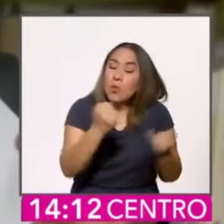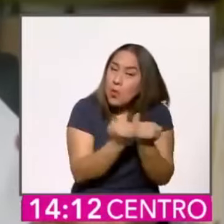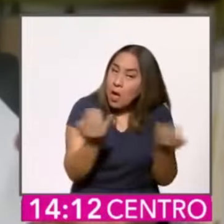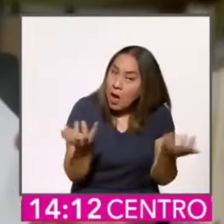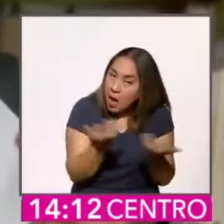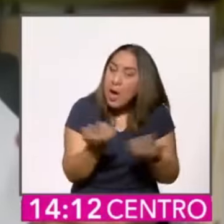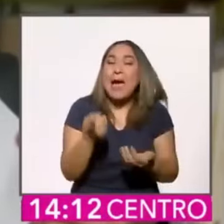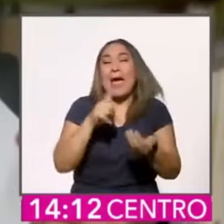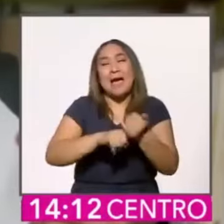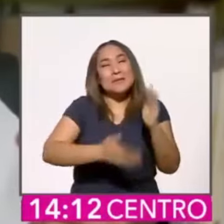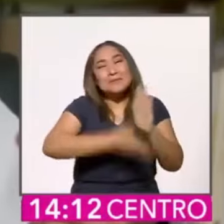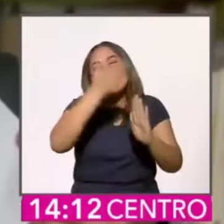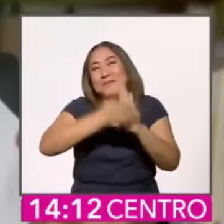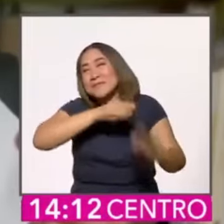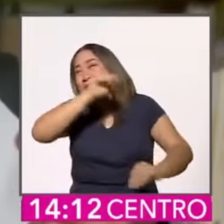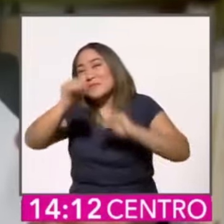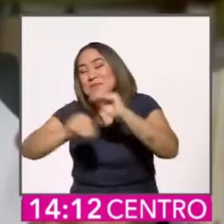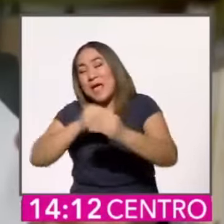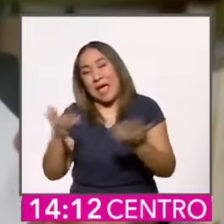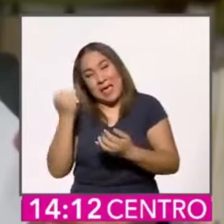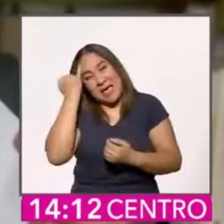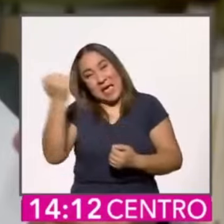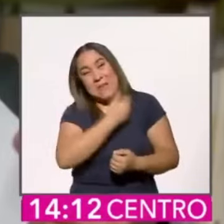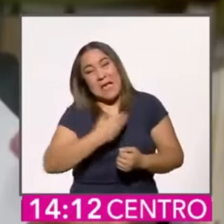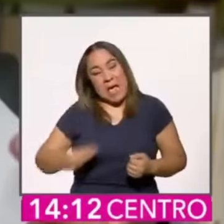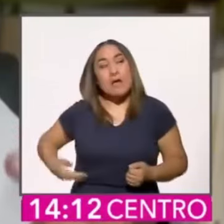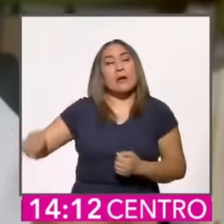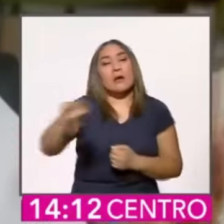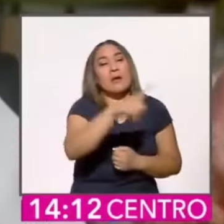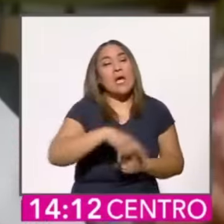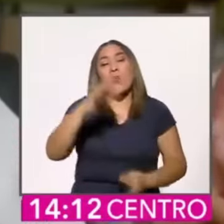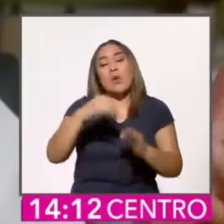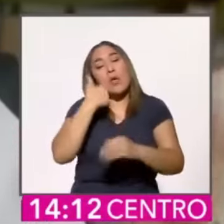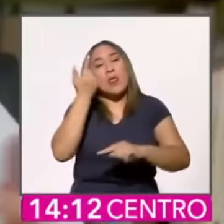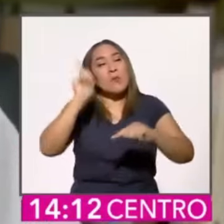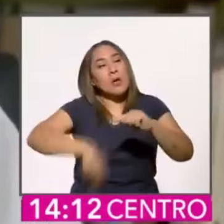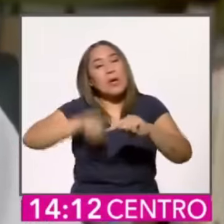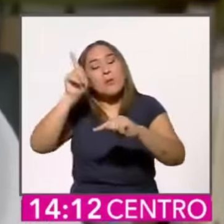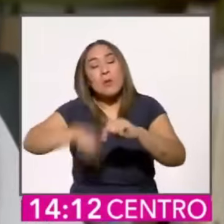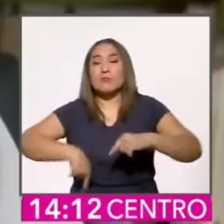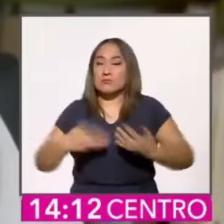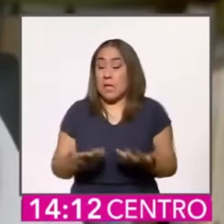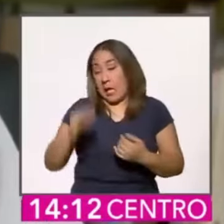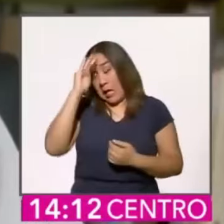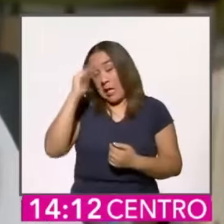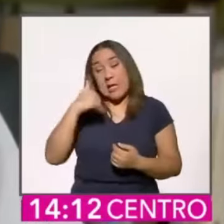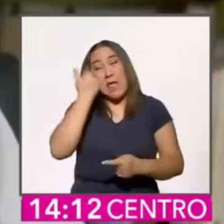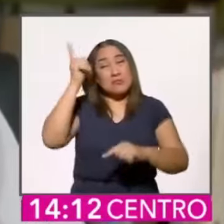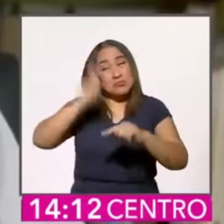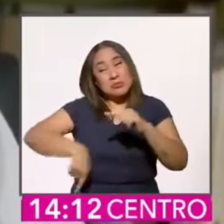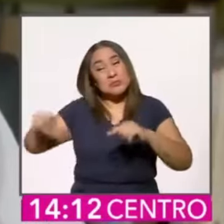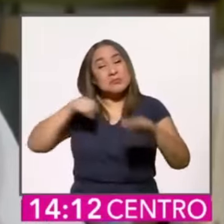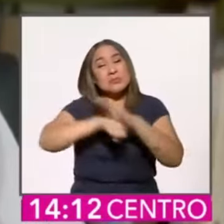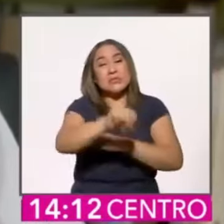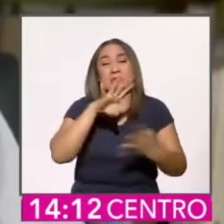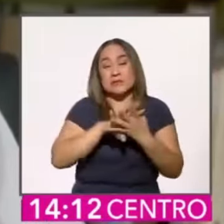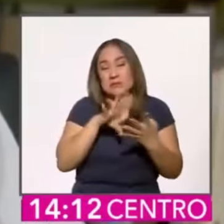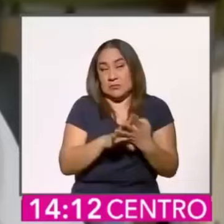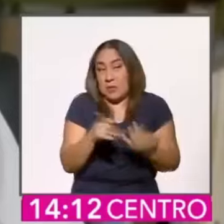las grandes obras de infraestructura de su gobierno. Con destituirlo y meterlo a la cárcel, han